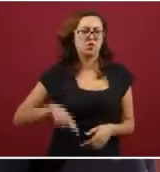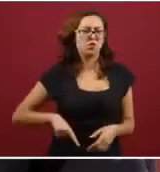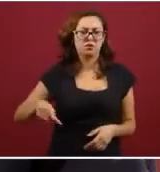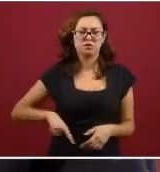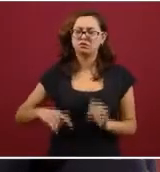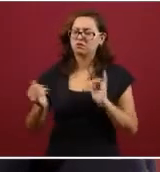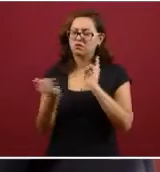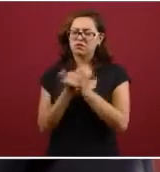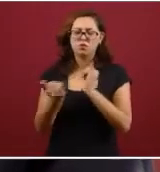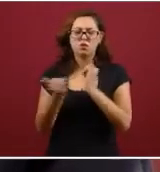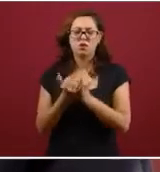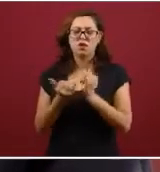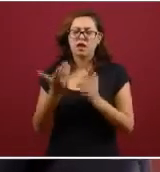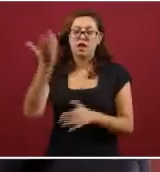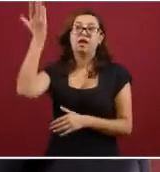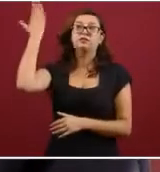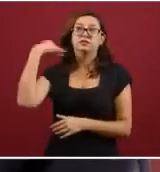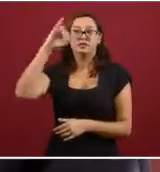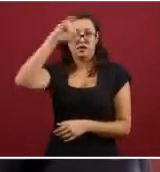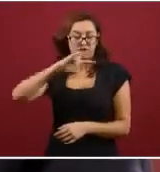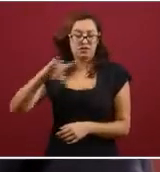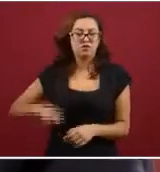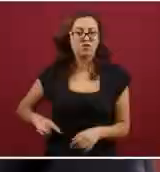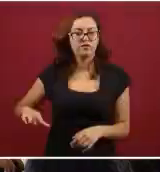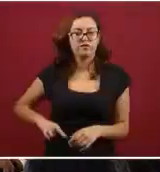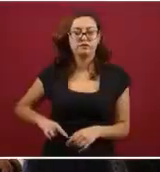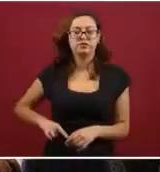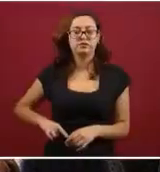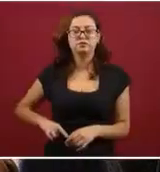cuando fui jefe de gobierno,